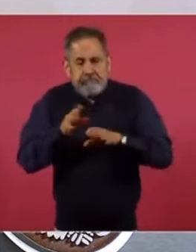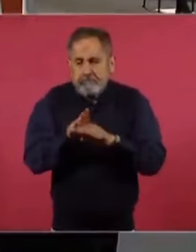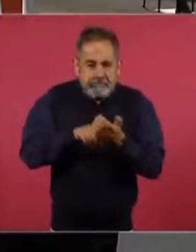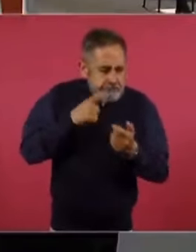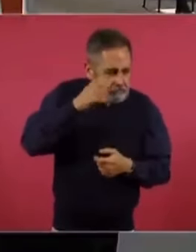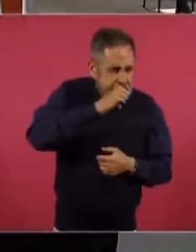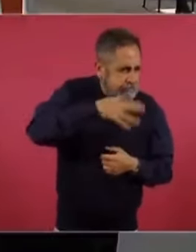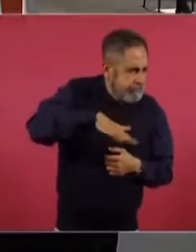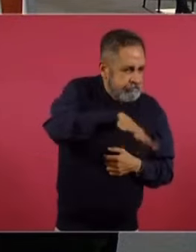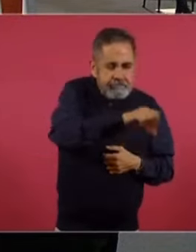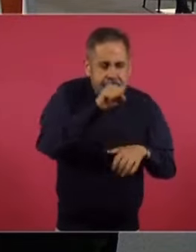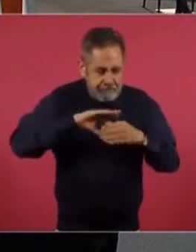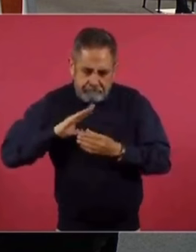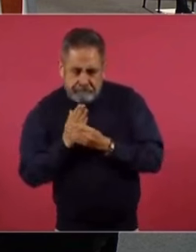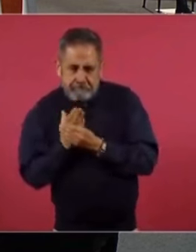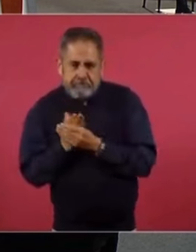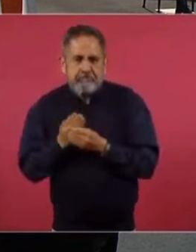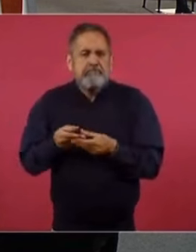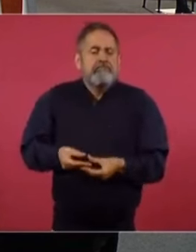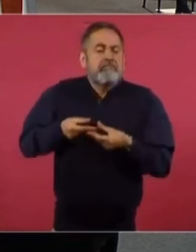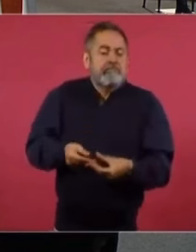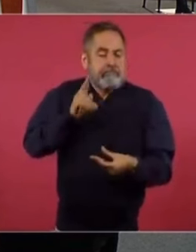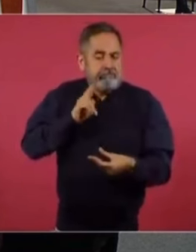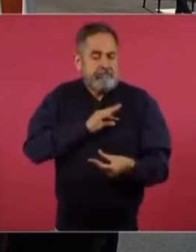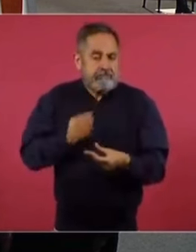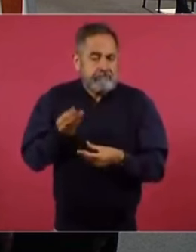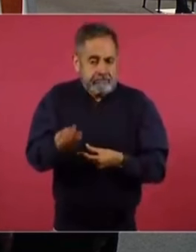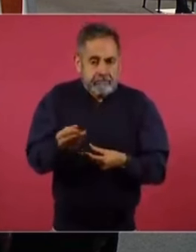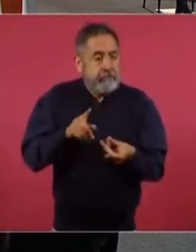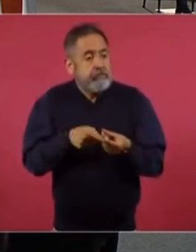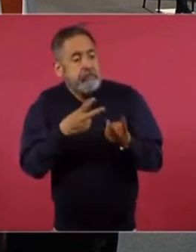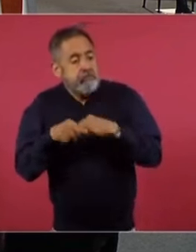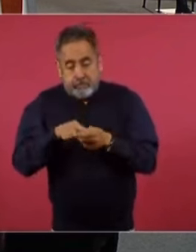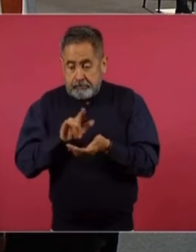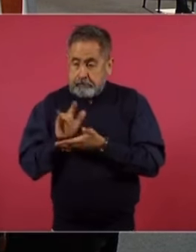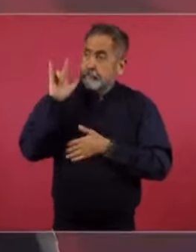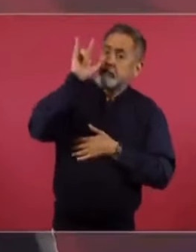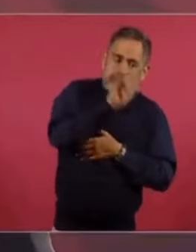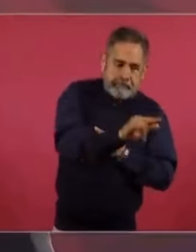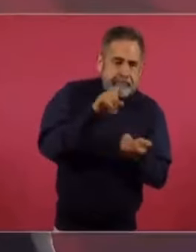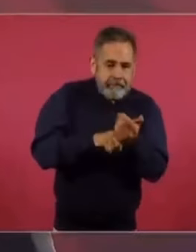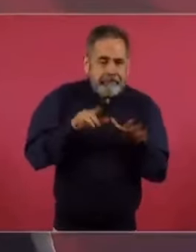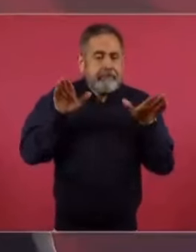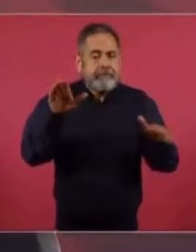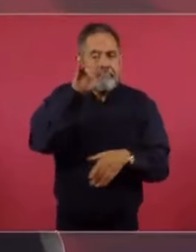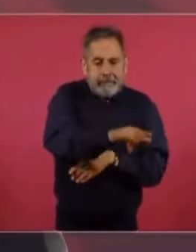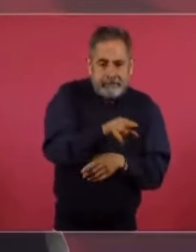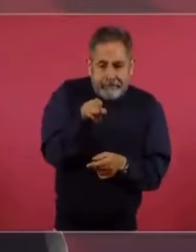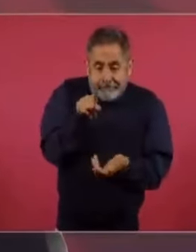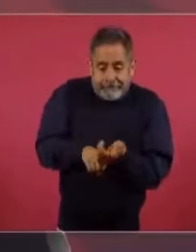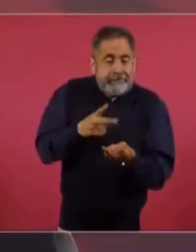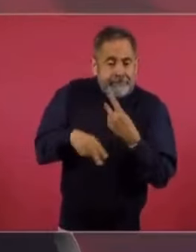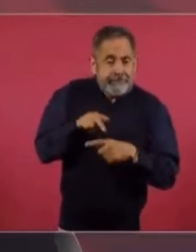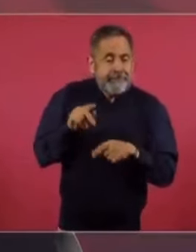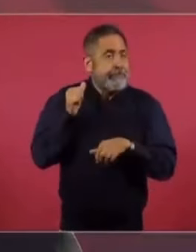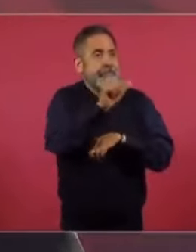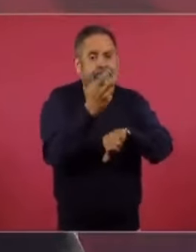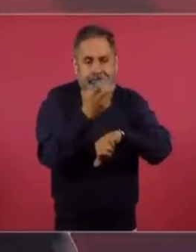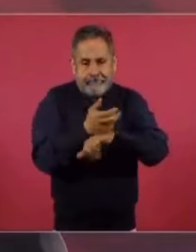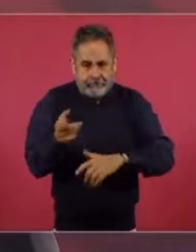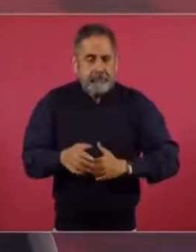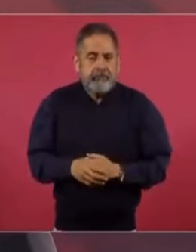policíacas y periciales que el caso amerite, incluyendo el origen y destino en la aeronave en la que viajaron a Estados